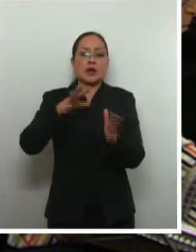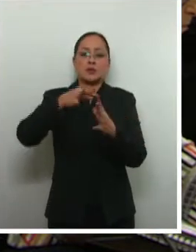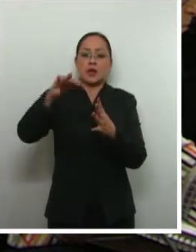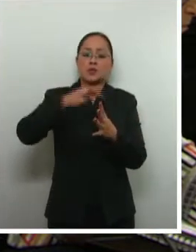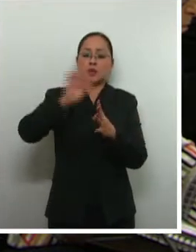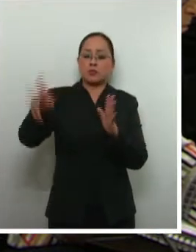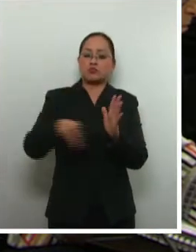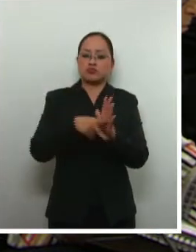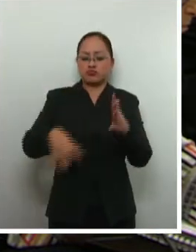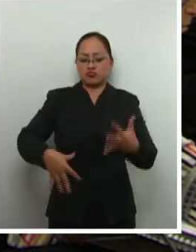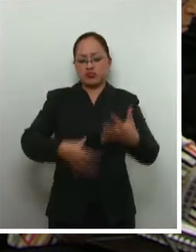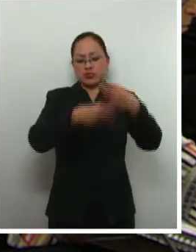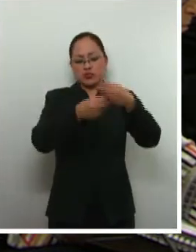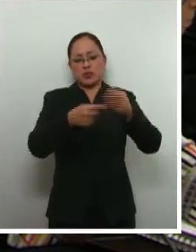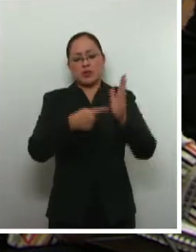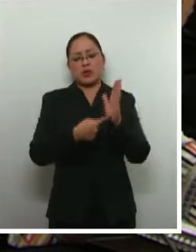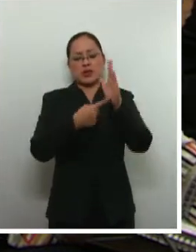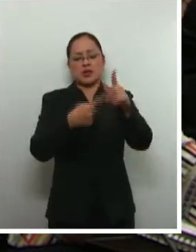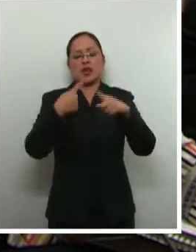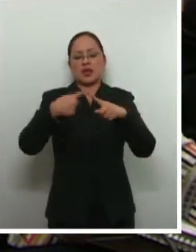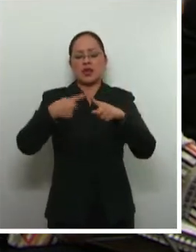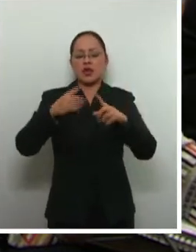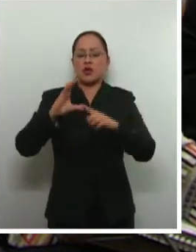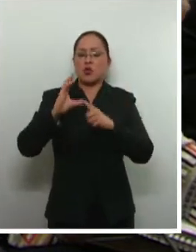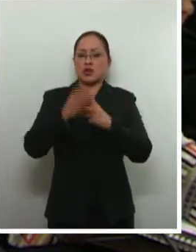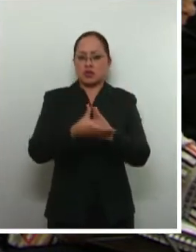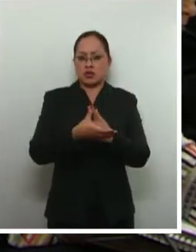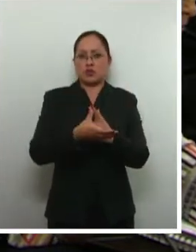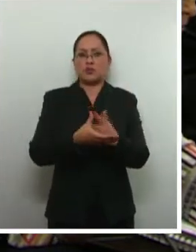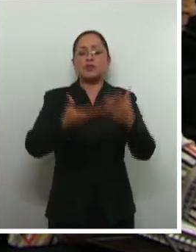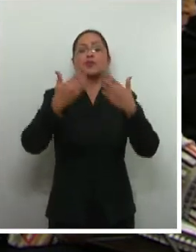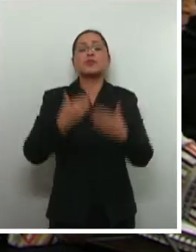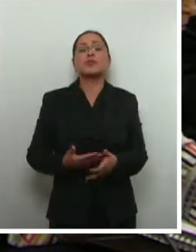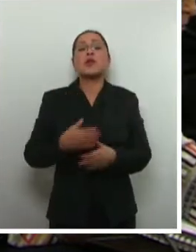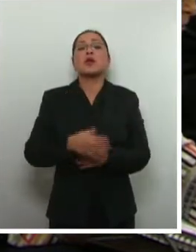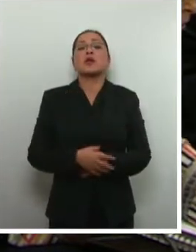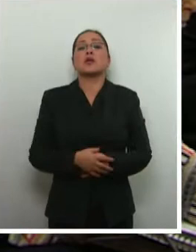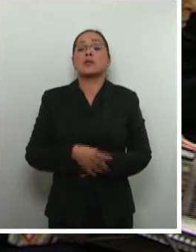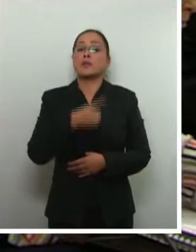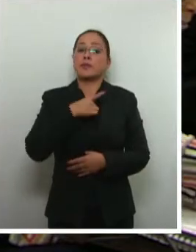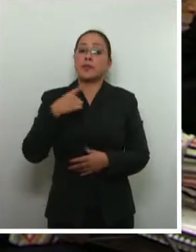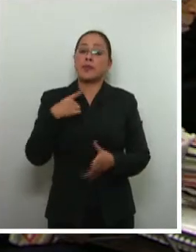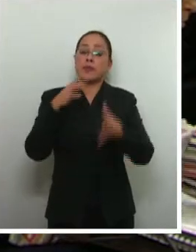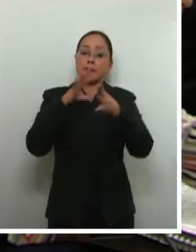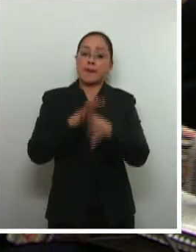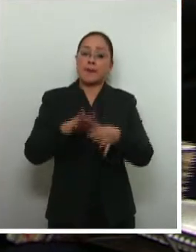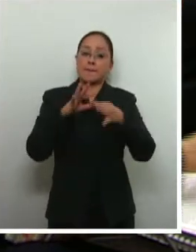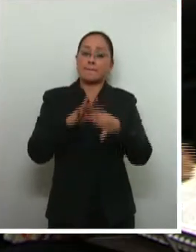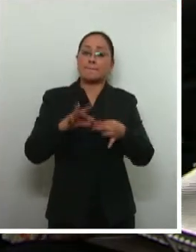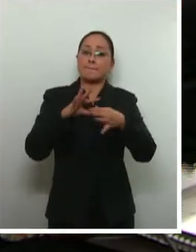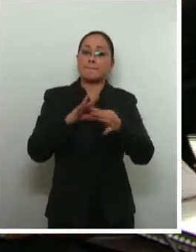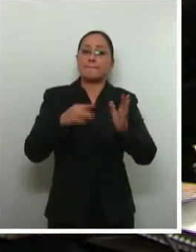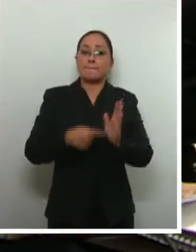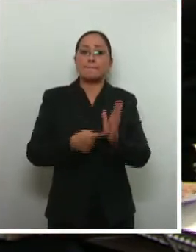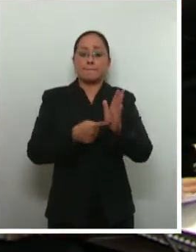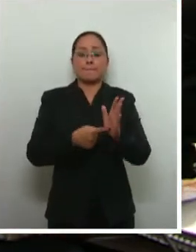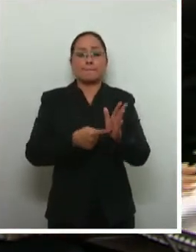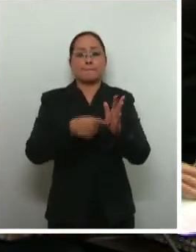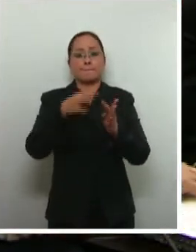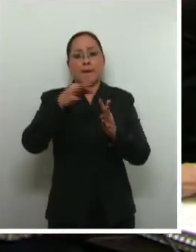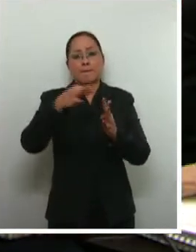sido presentada por parte de la Comisión. Hay que señalar que de acuerdo a esta